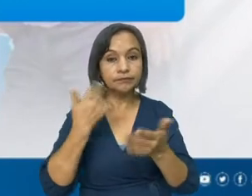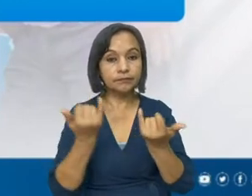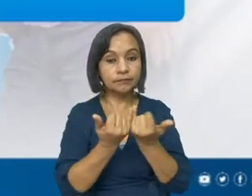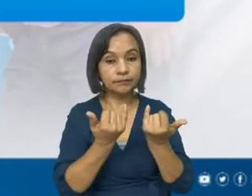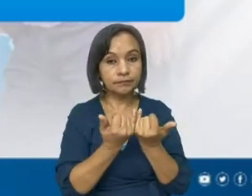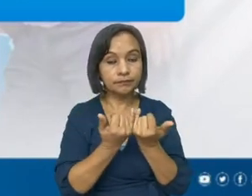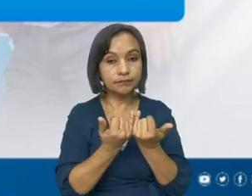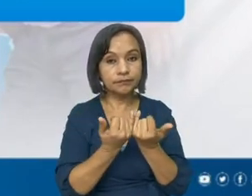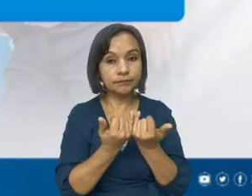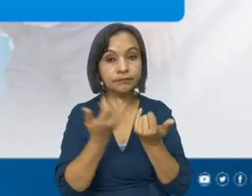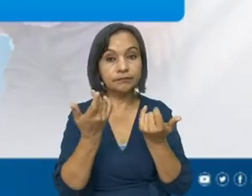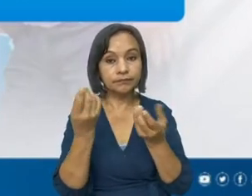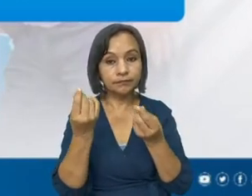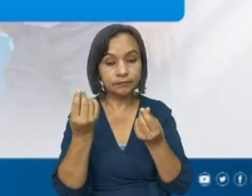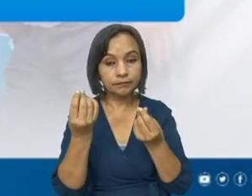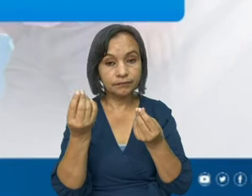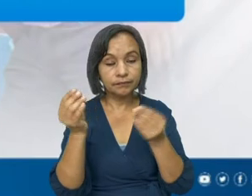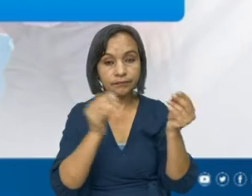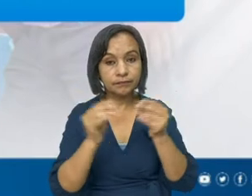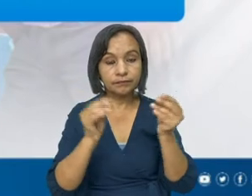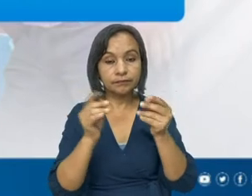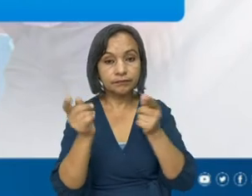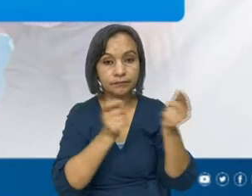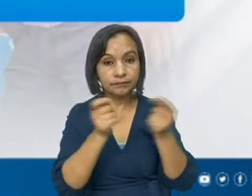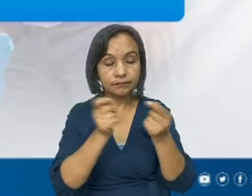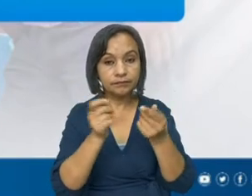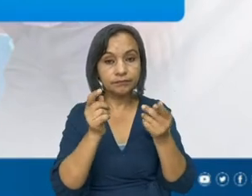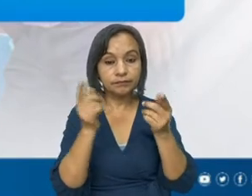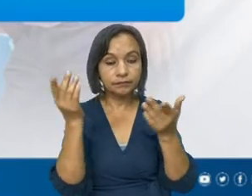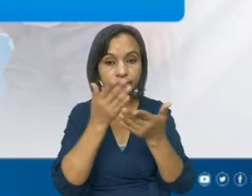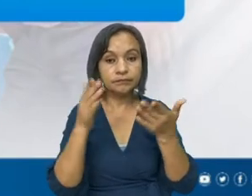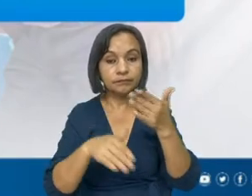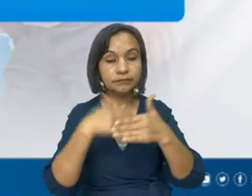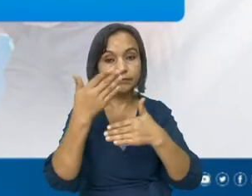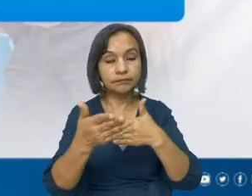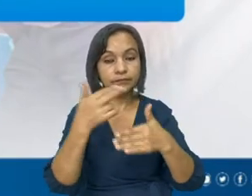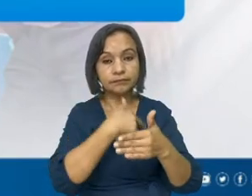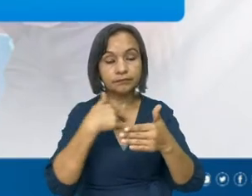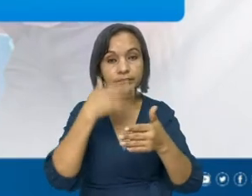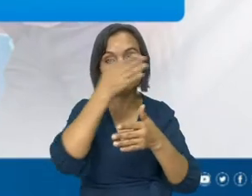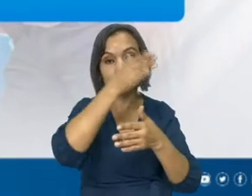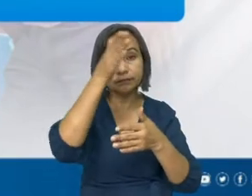recursos del Tesoro para la preparación de los estudios y después para hacer la gestión